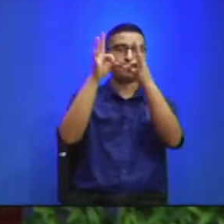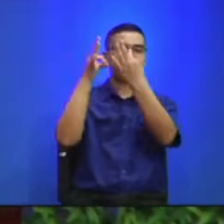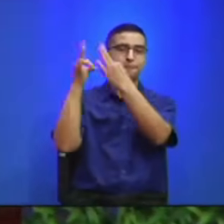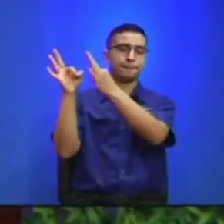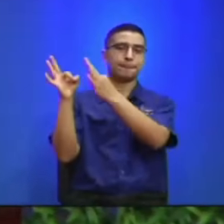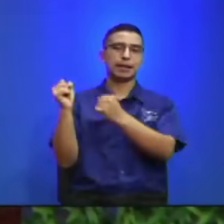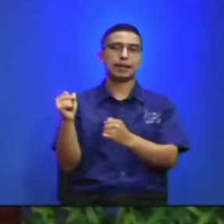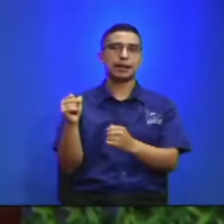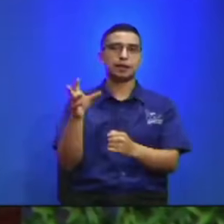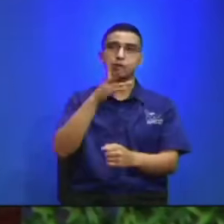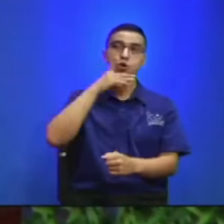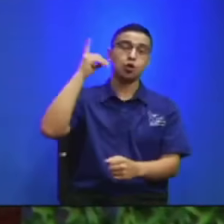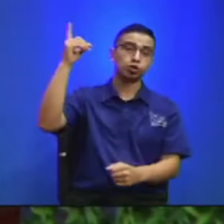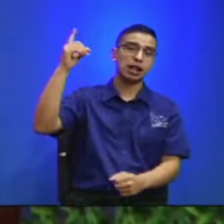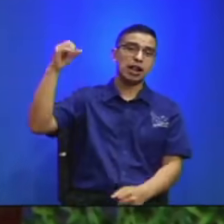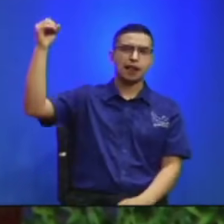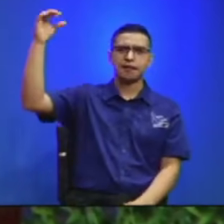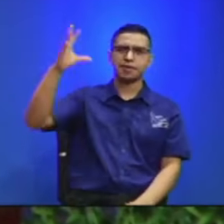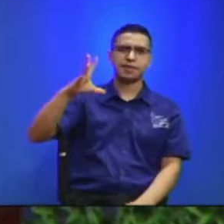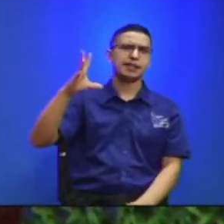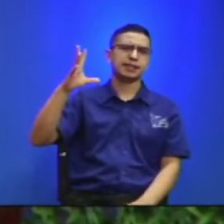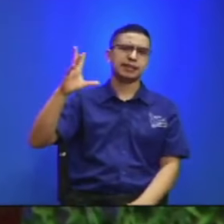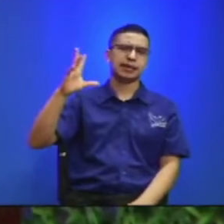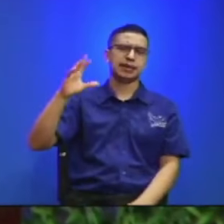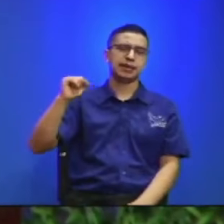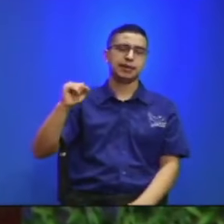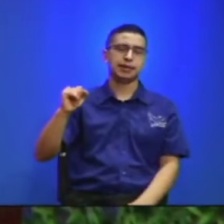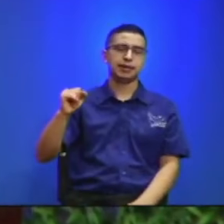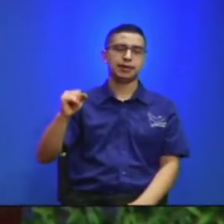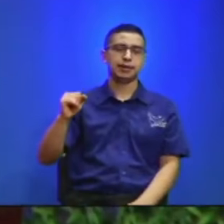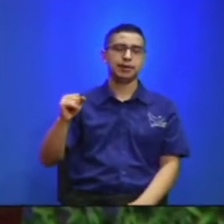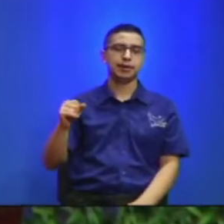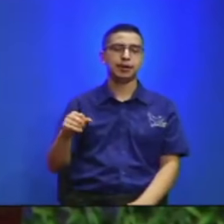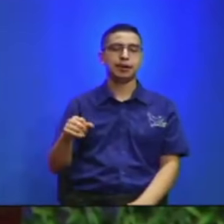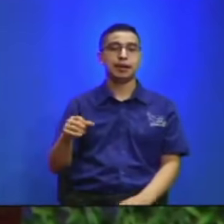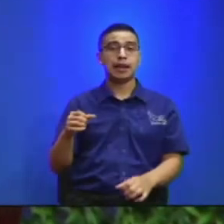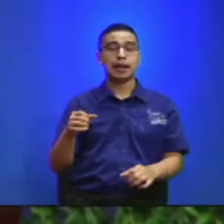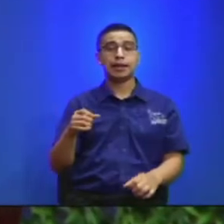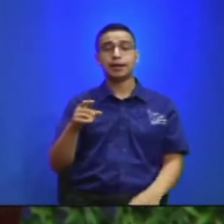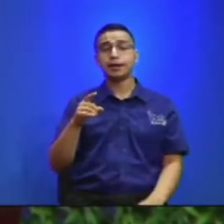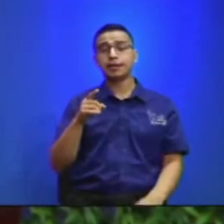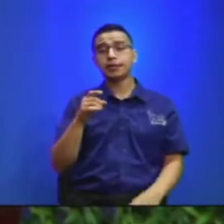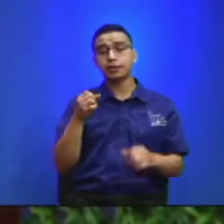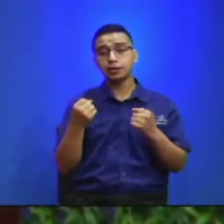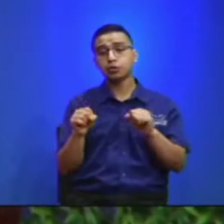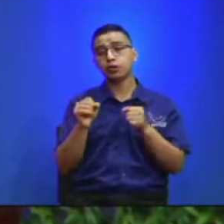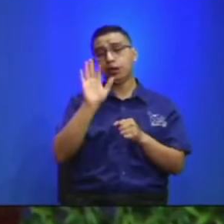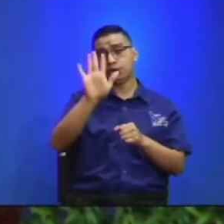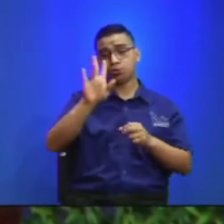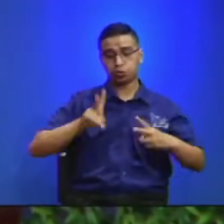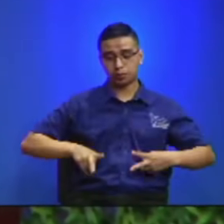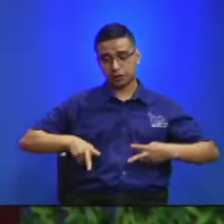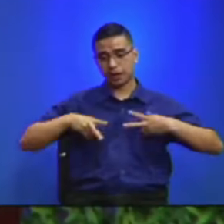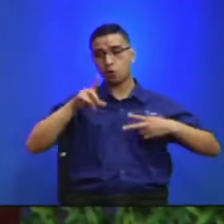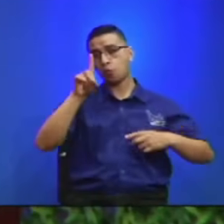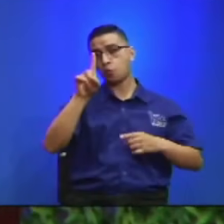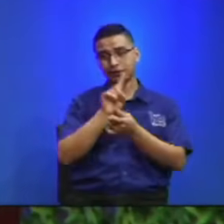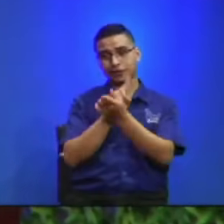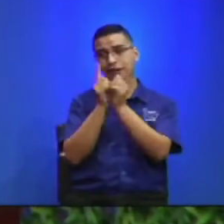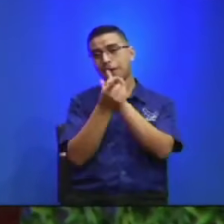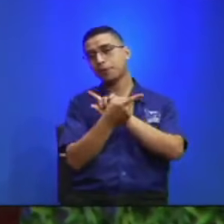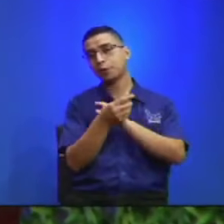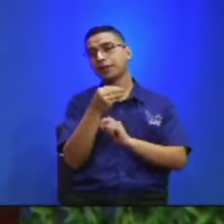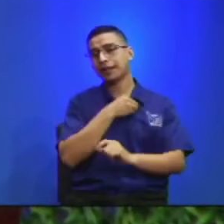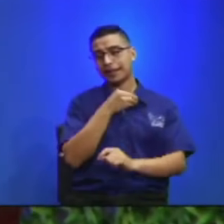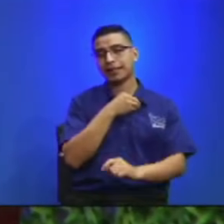aprendió ese mensaje yo no quiero ir a otra cosa ya nomás me marcaron mi orejita ya no quiero más quiero solo de esa clase de